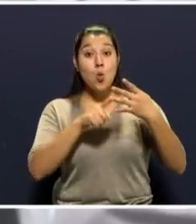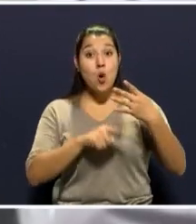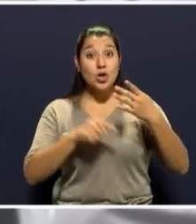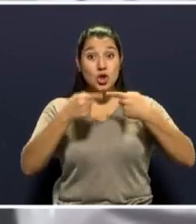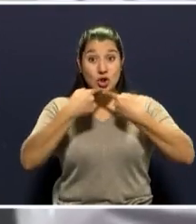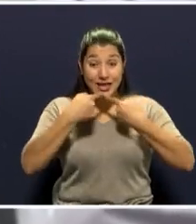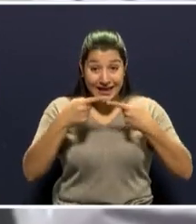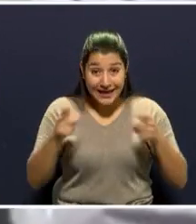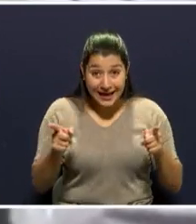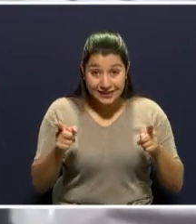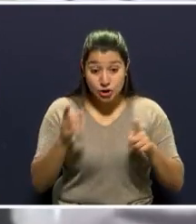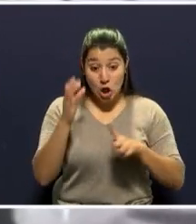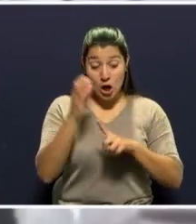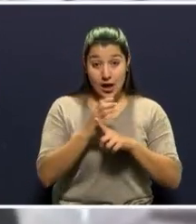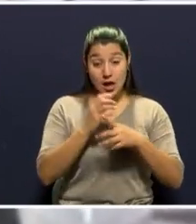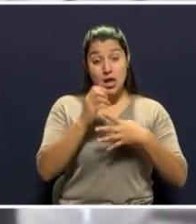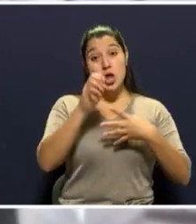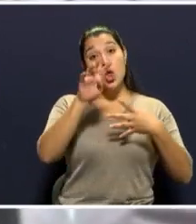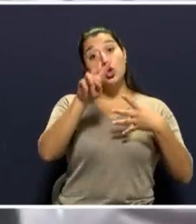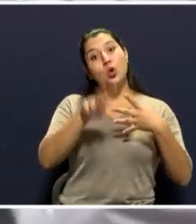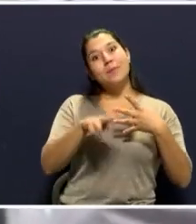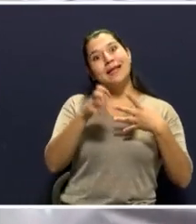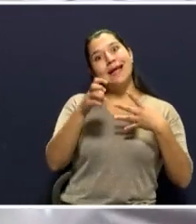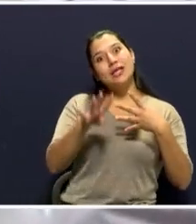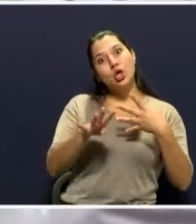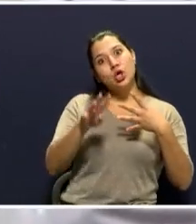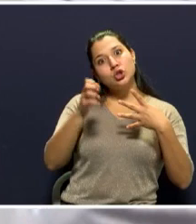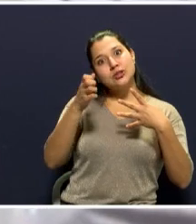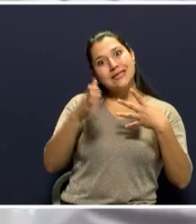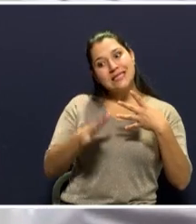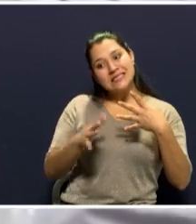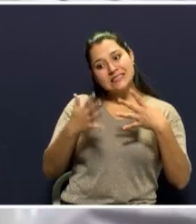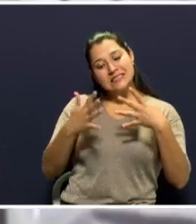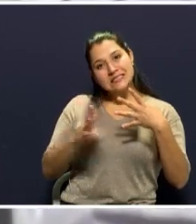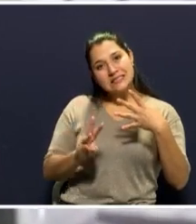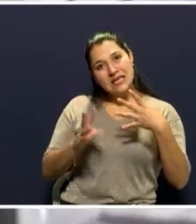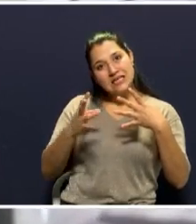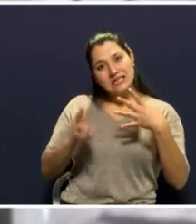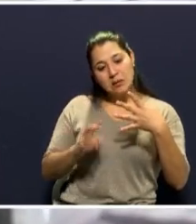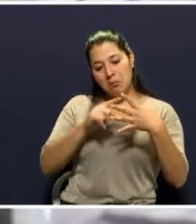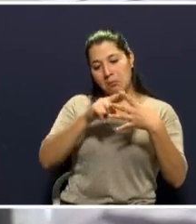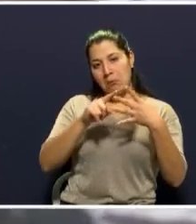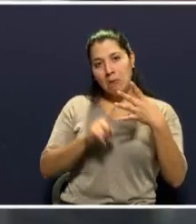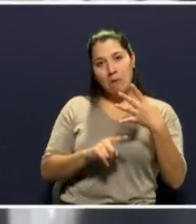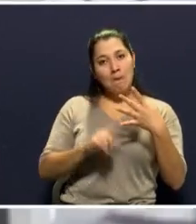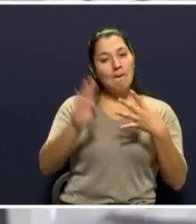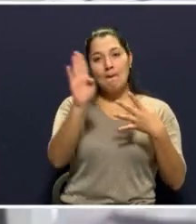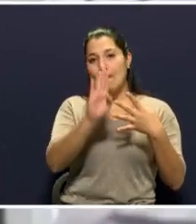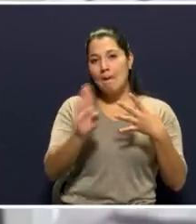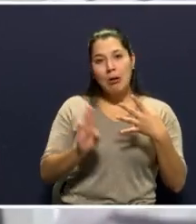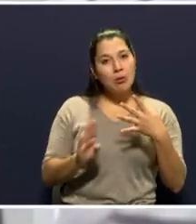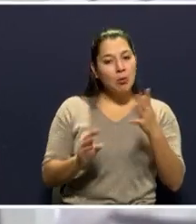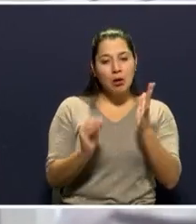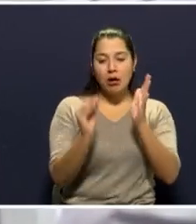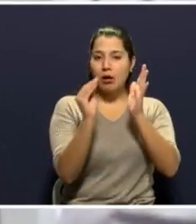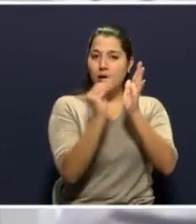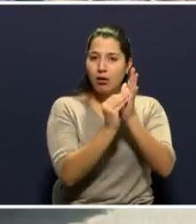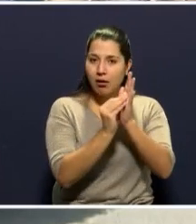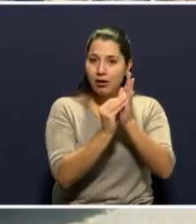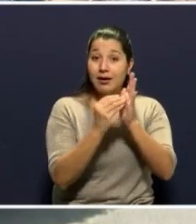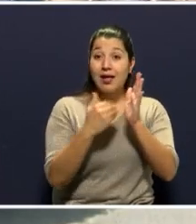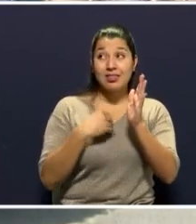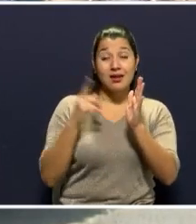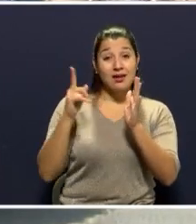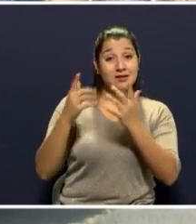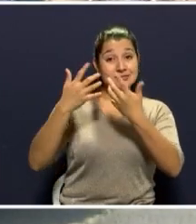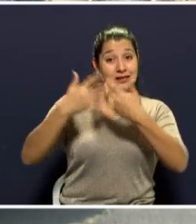de cada mes de mayo, durante su periodo como diputado, Guevara nunca informó de la existencia de esta